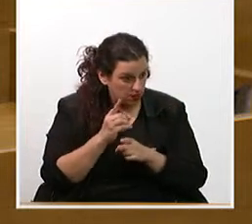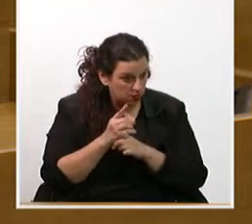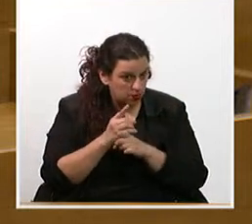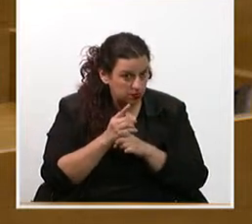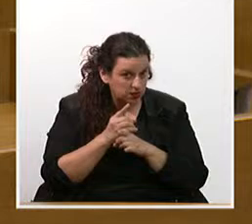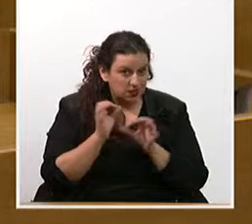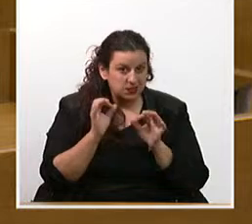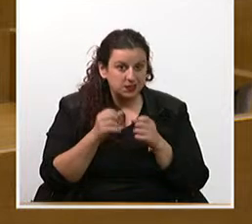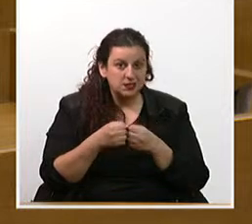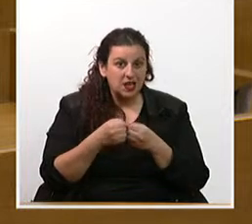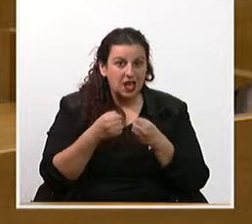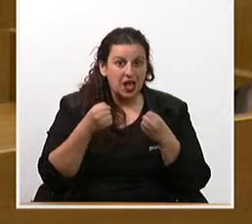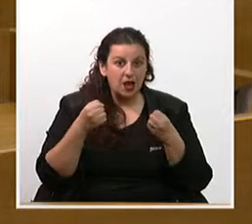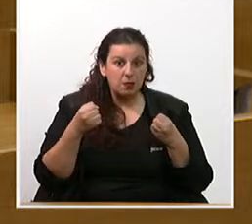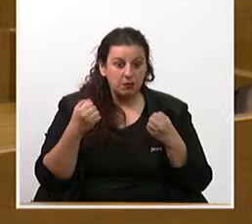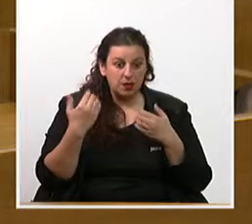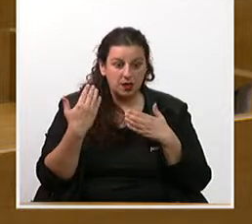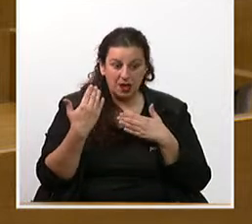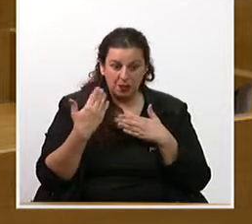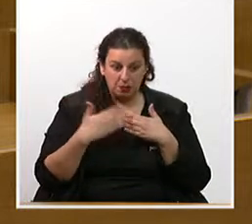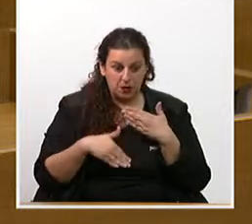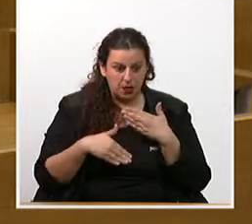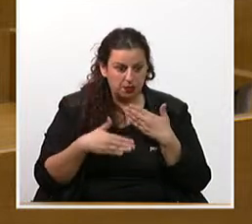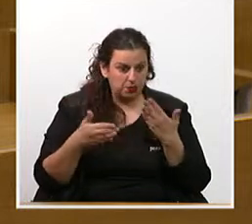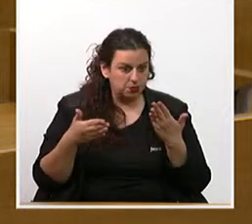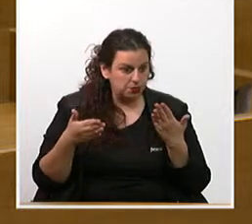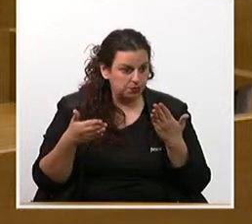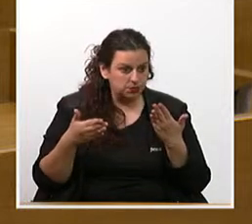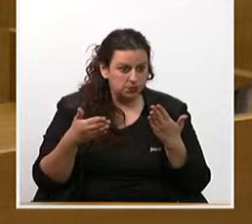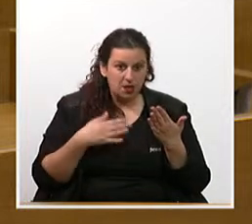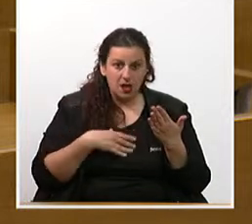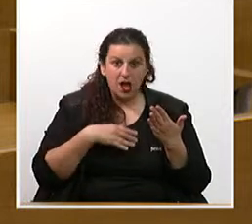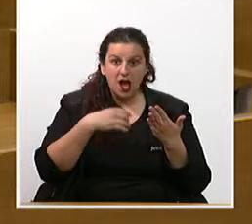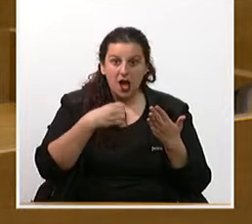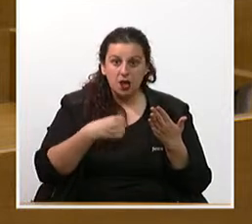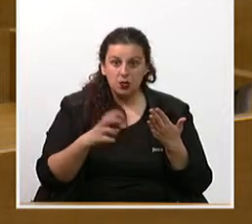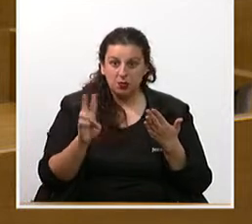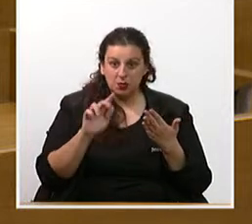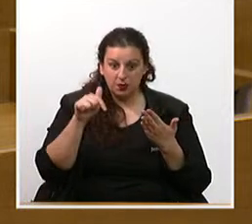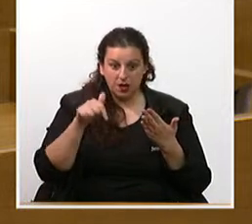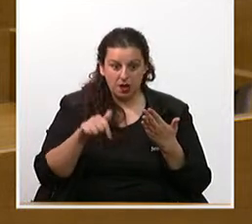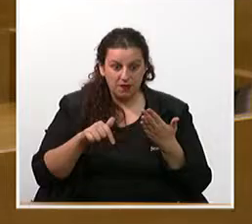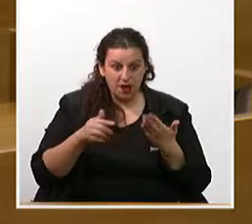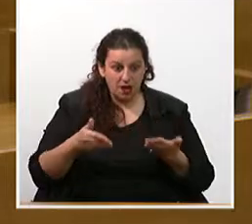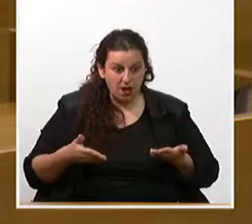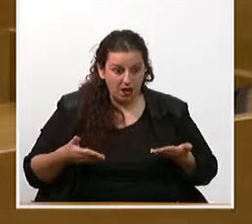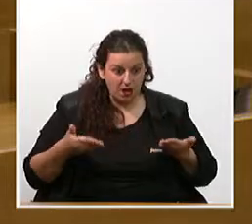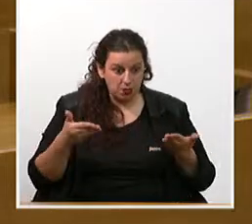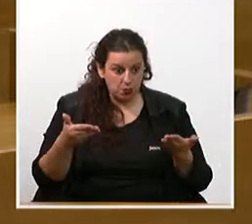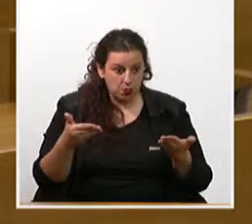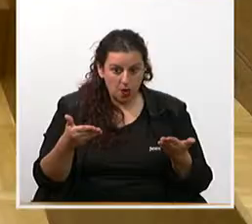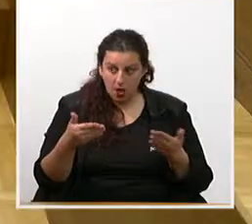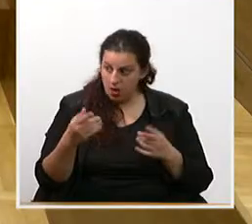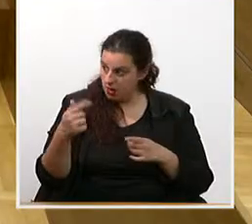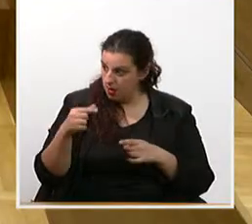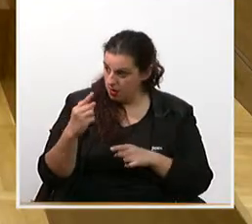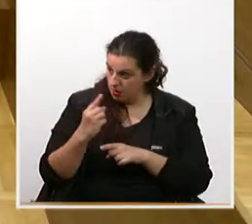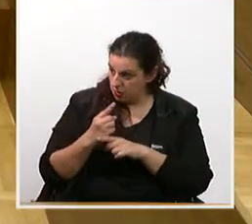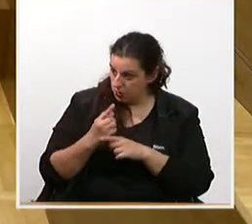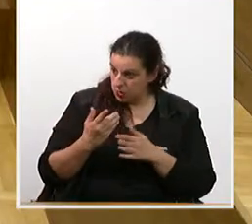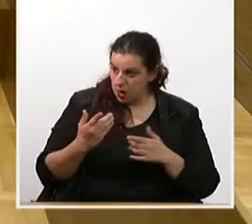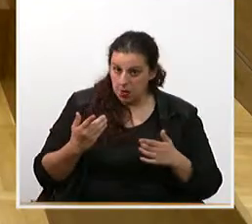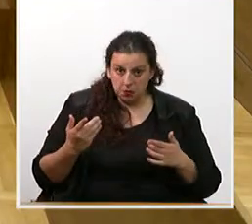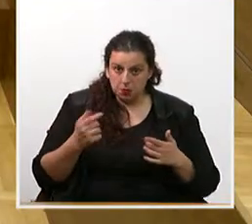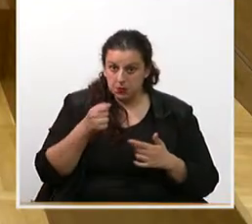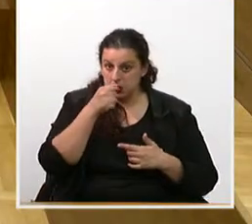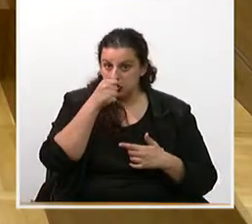ampliación de los plazos para ayudar a los ayuntamientos de la vegabaja la mayoría de su partido